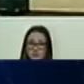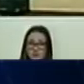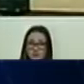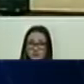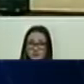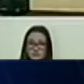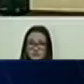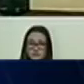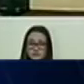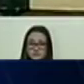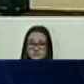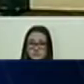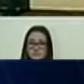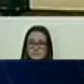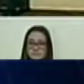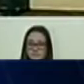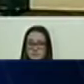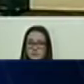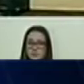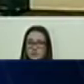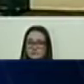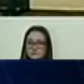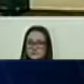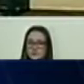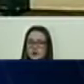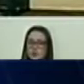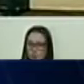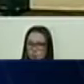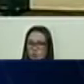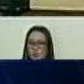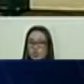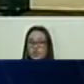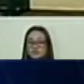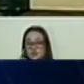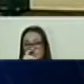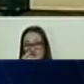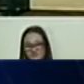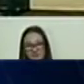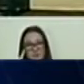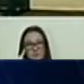que cumplió nuestro libertador 200 años de su nacimiento.